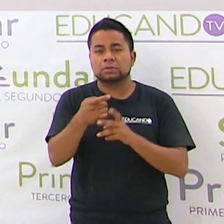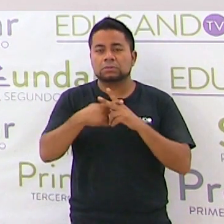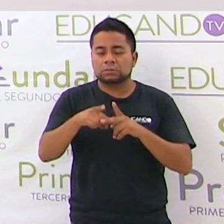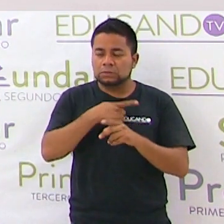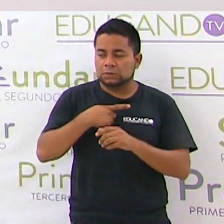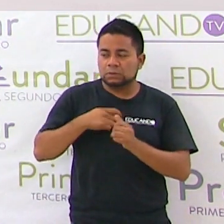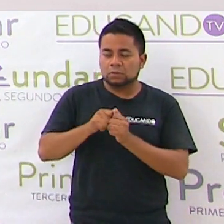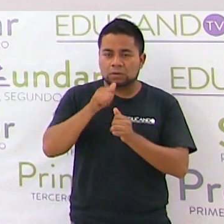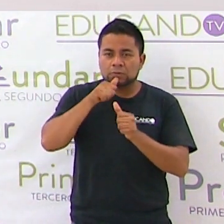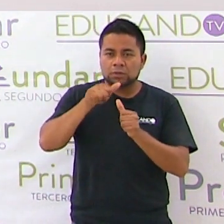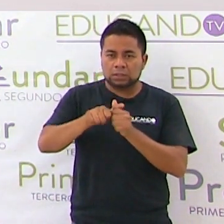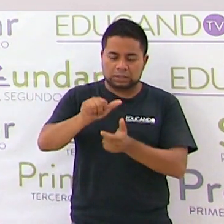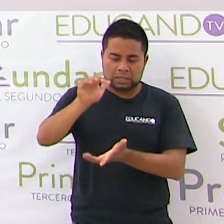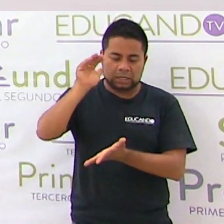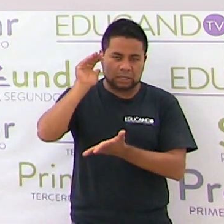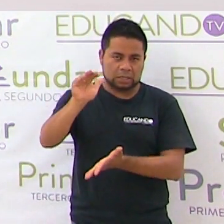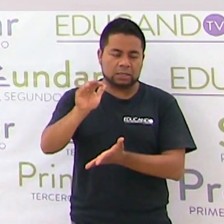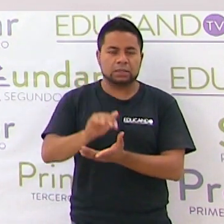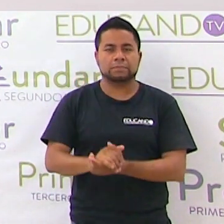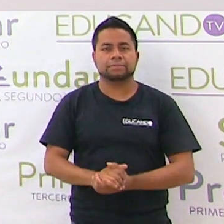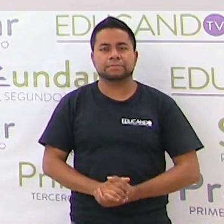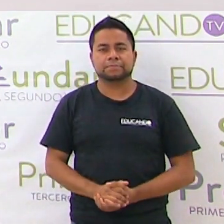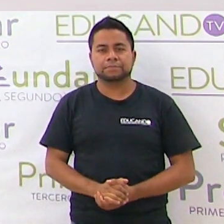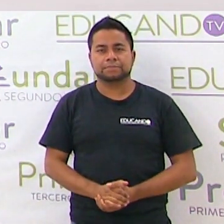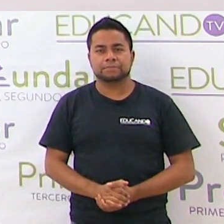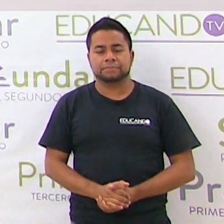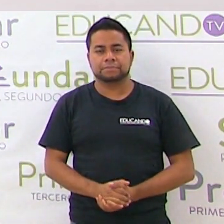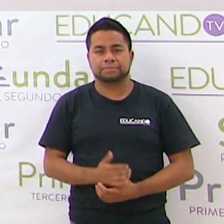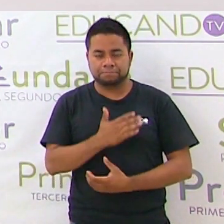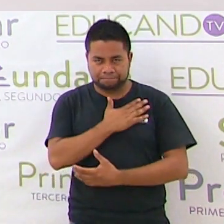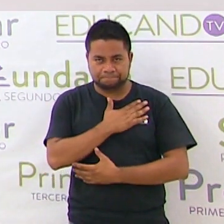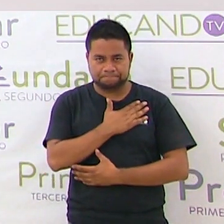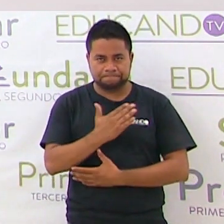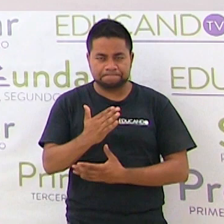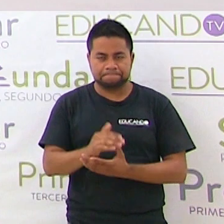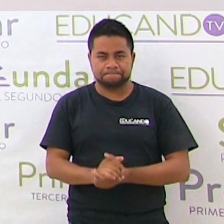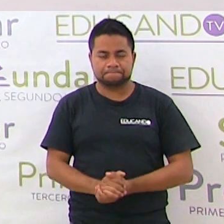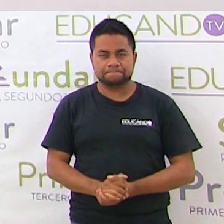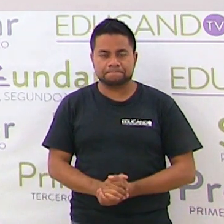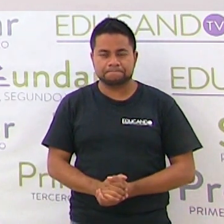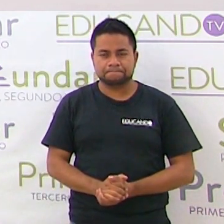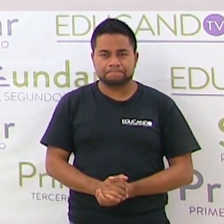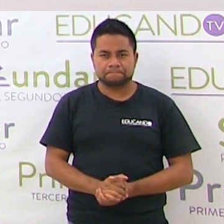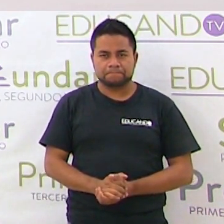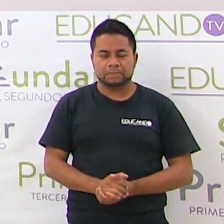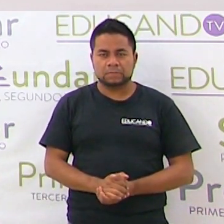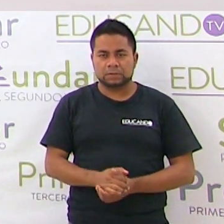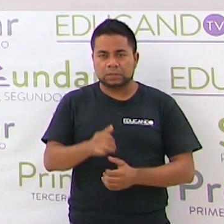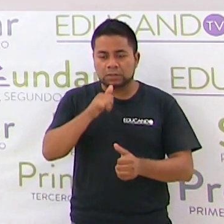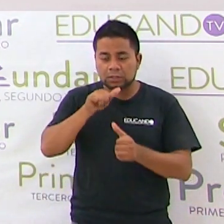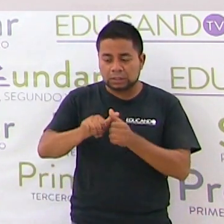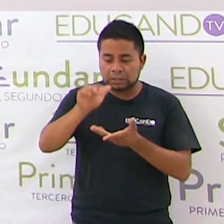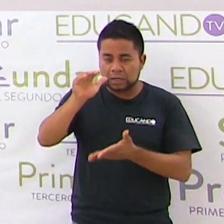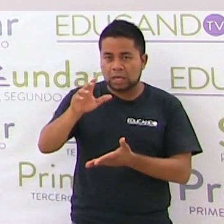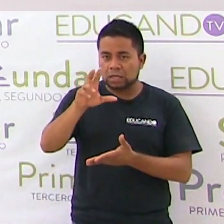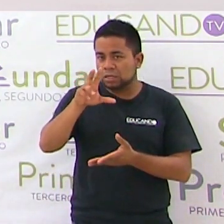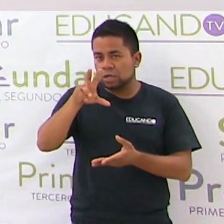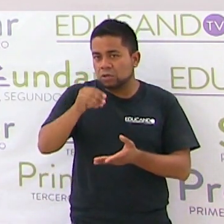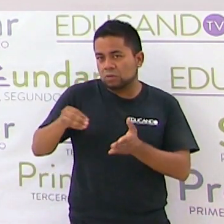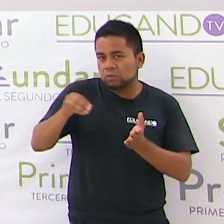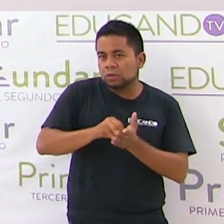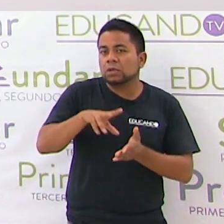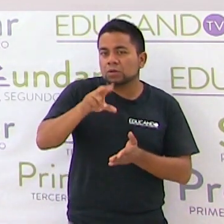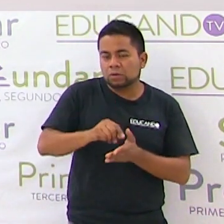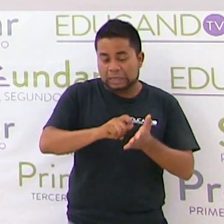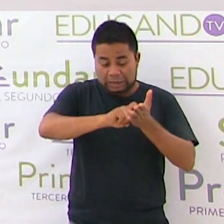de ir mayúscula. Bueno, ahora sí. ¿En dónde no debe ir mayúscula? Después de punto y coma y después